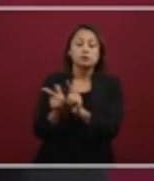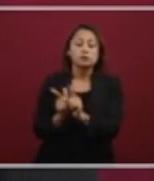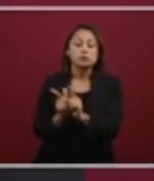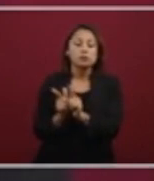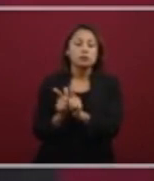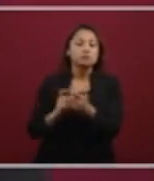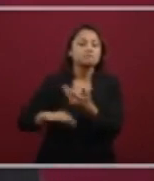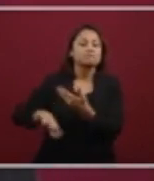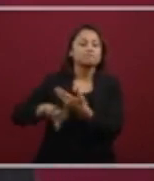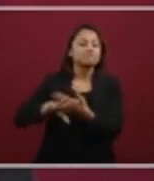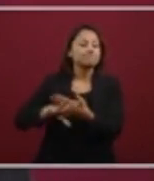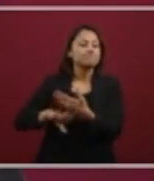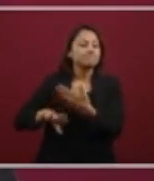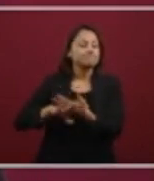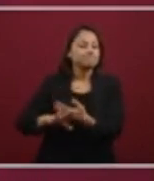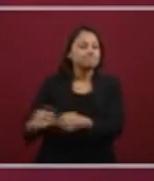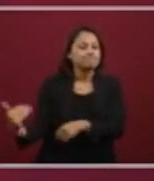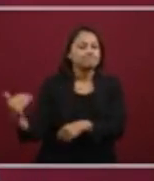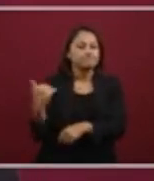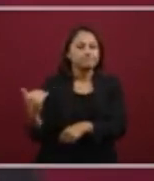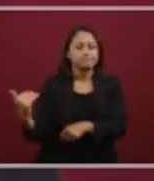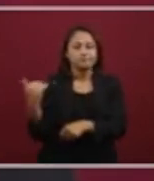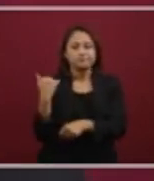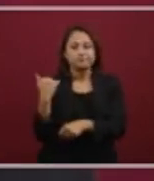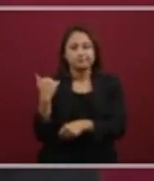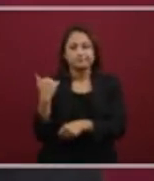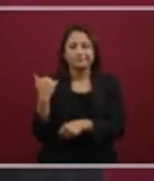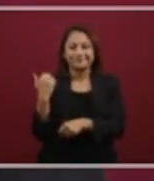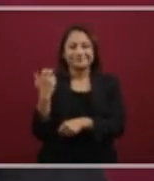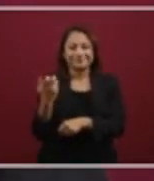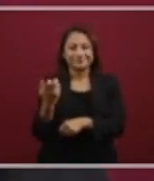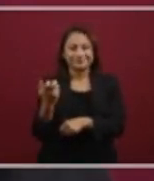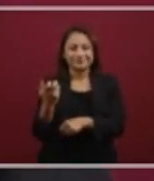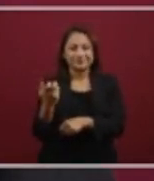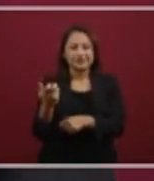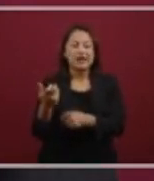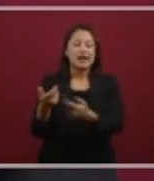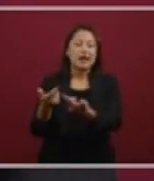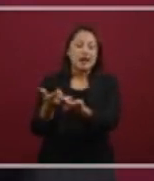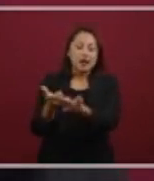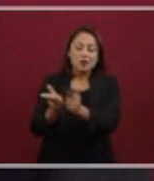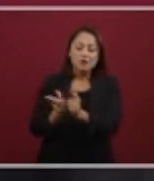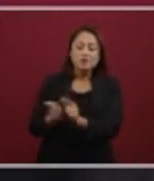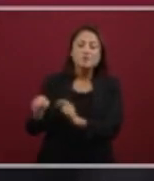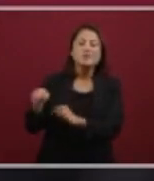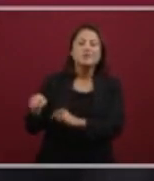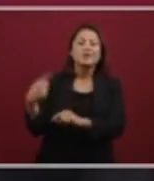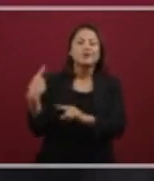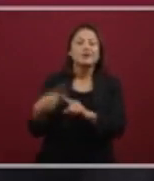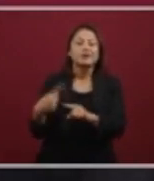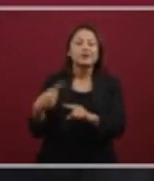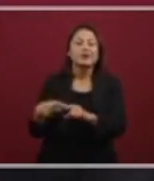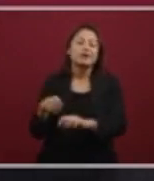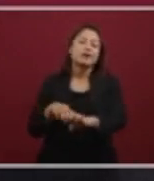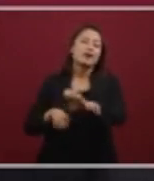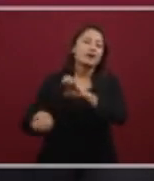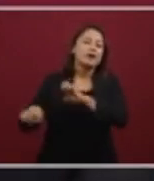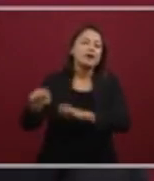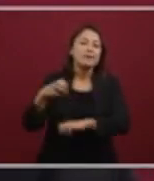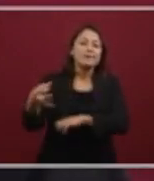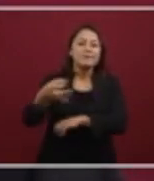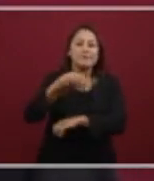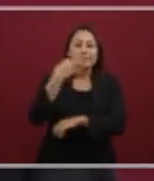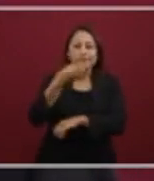sí, hay presiones de los que venden las medicinas. Pues